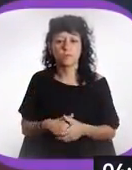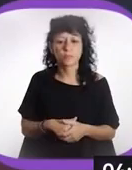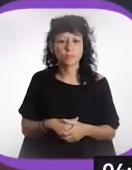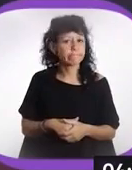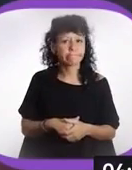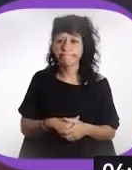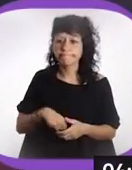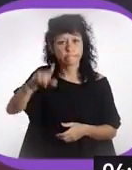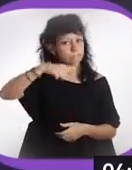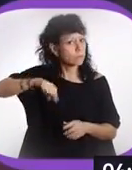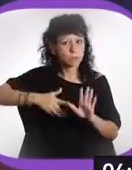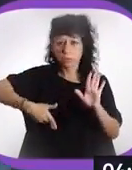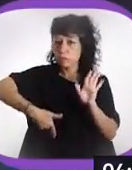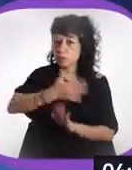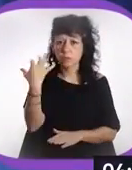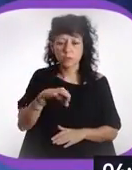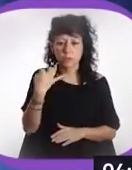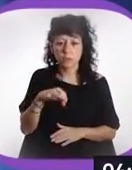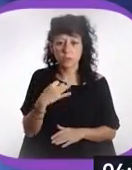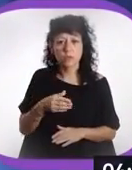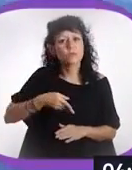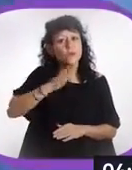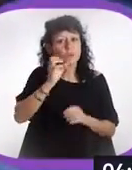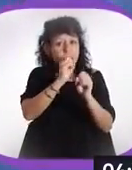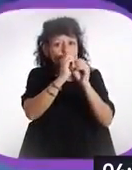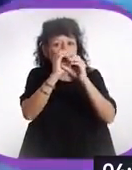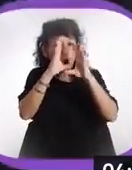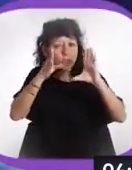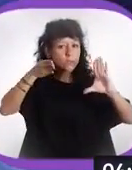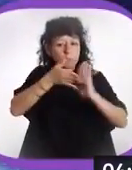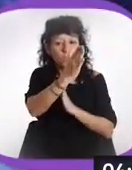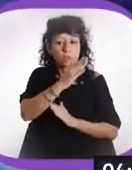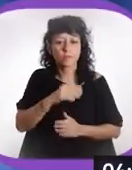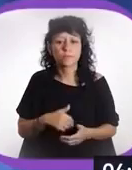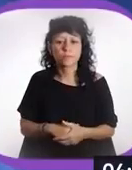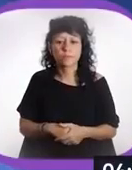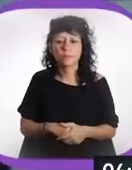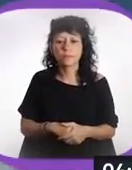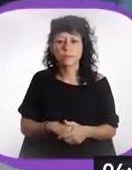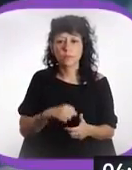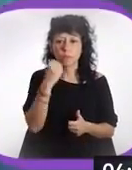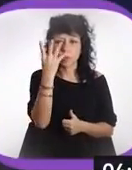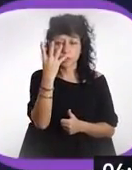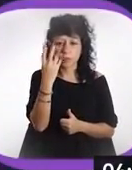¡Tenemos que salir de aquí! ¡Diríjanse al portal! ¡Autodestrucción en sí! ¡Rápido, muévanse! ¡Cuatro!